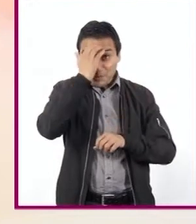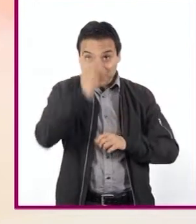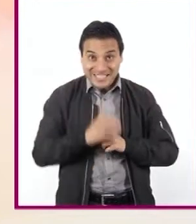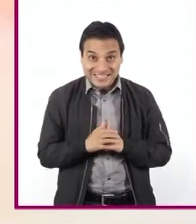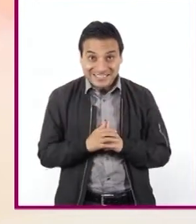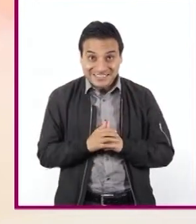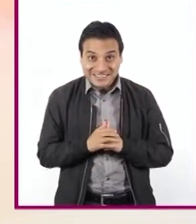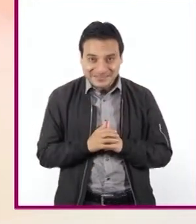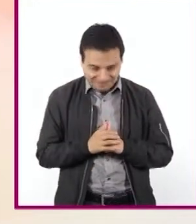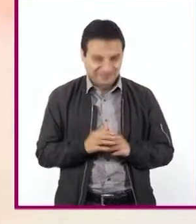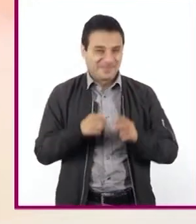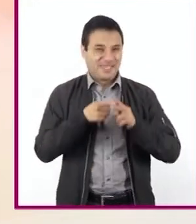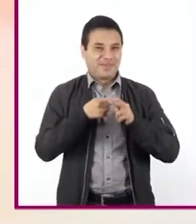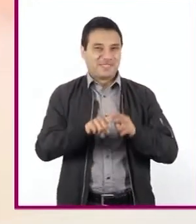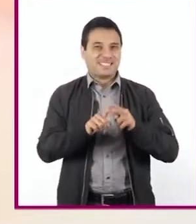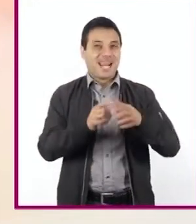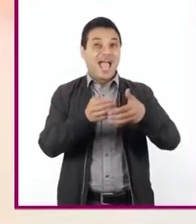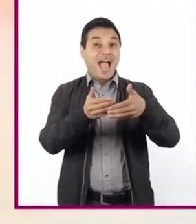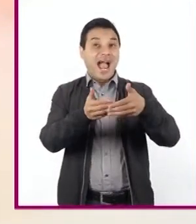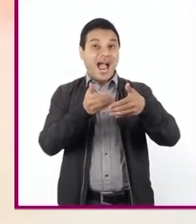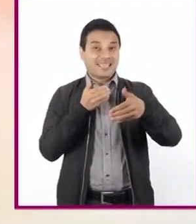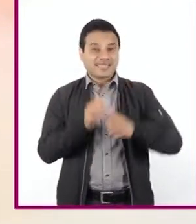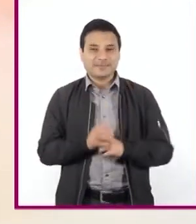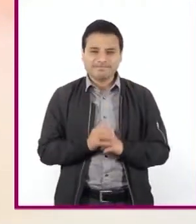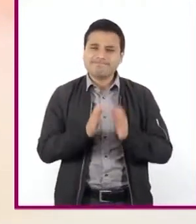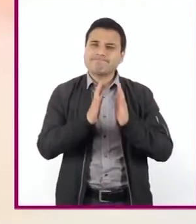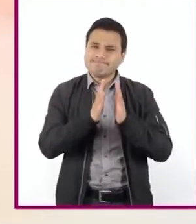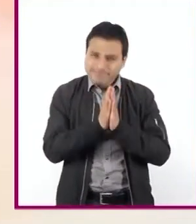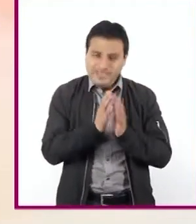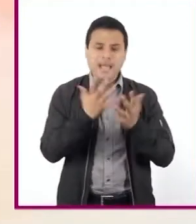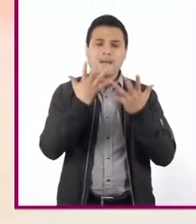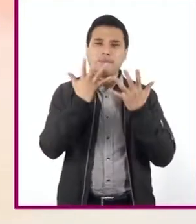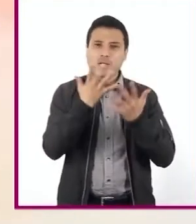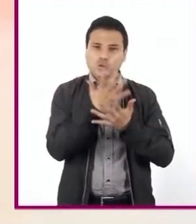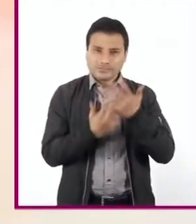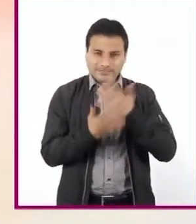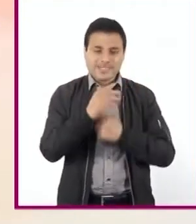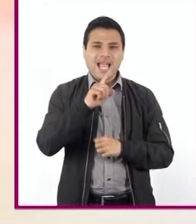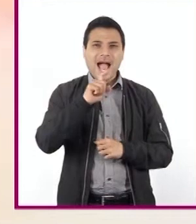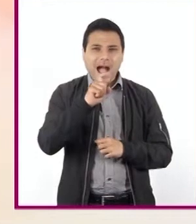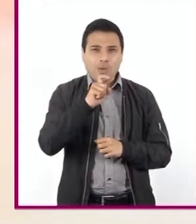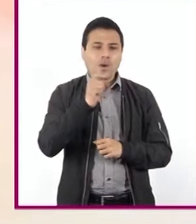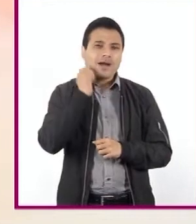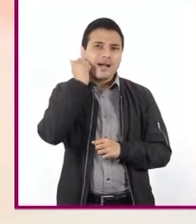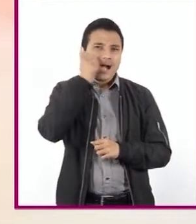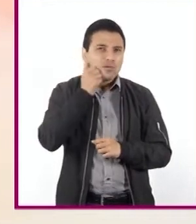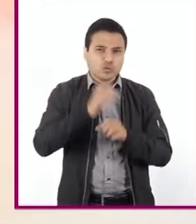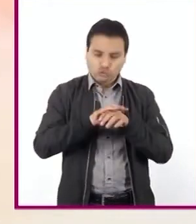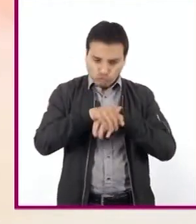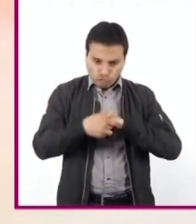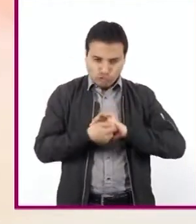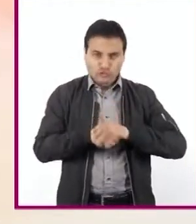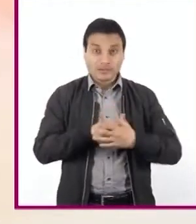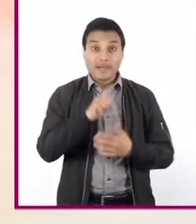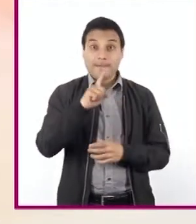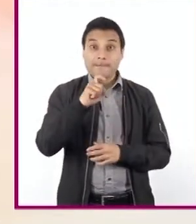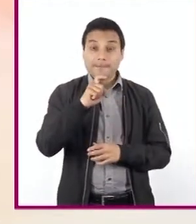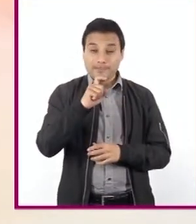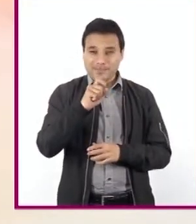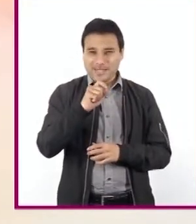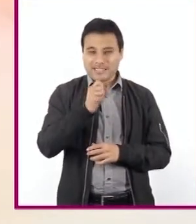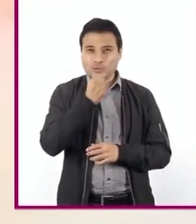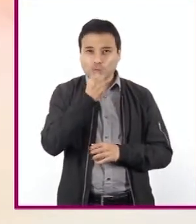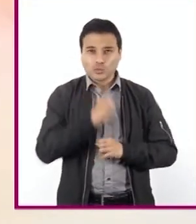de entrar en materia, les pido que no se olviden de lavarse las manos con agua y jabón al menos por 20 segundos. Si necesitan